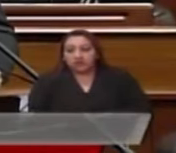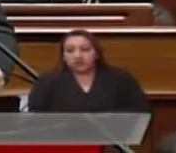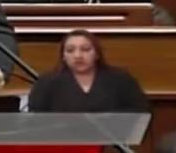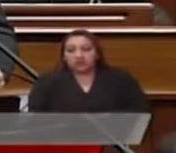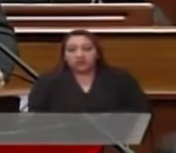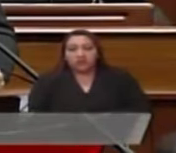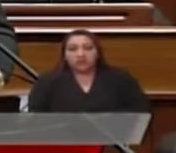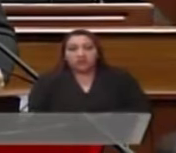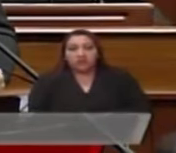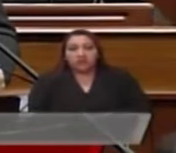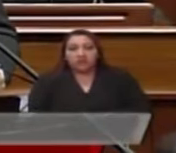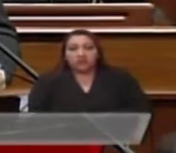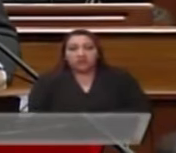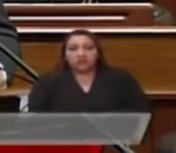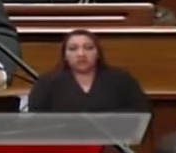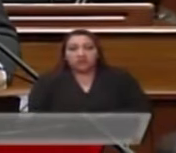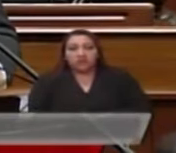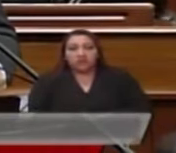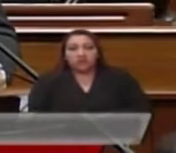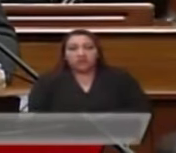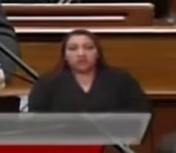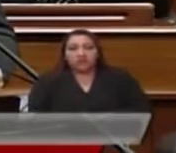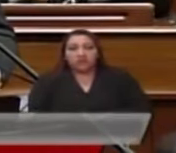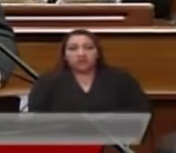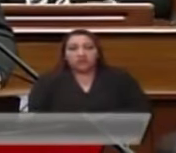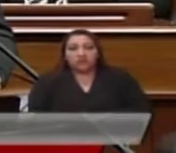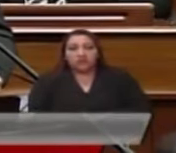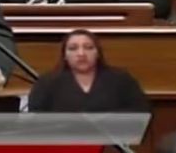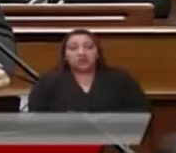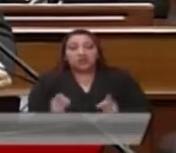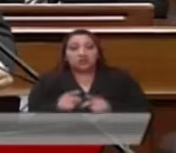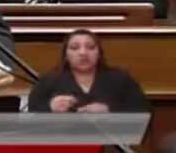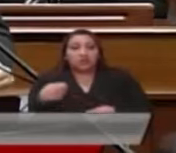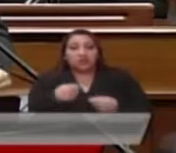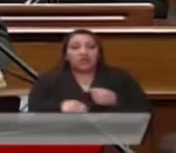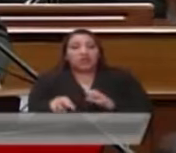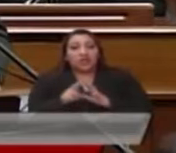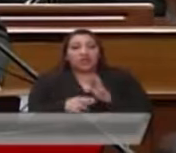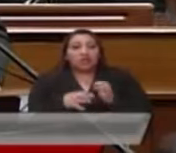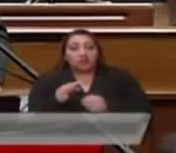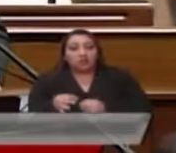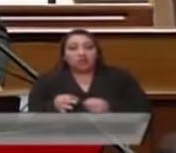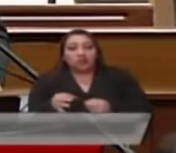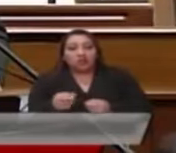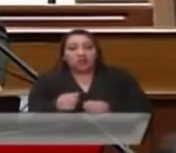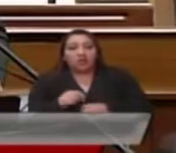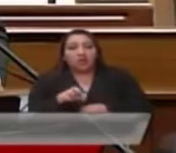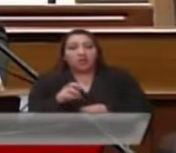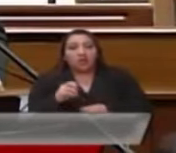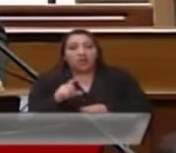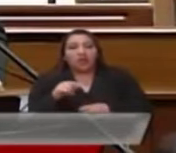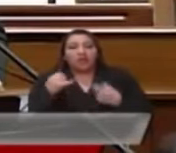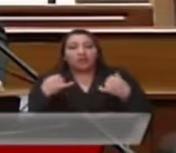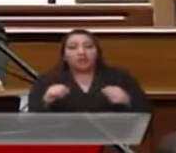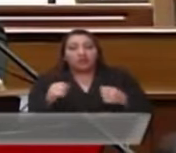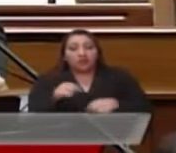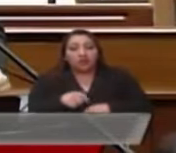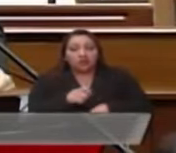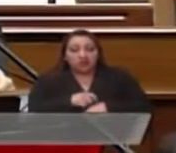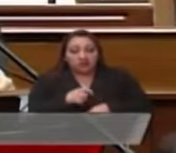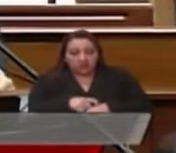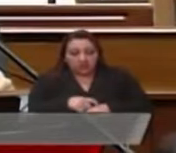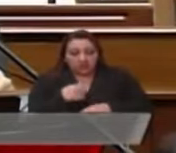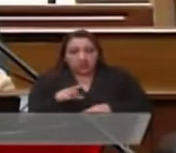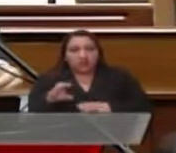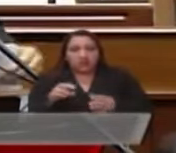lado, está invirtiendo en mejora deportiva en regiones, con polideportivos que, por ejemplo, en este momento